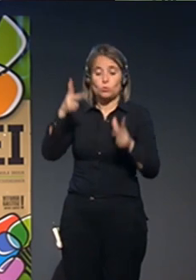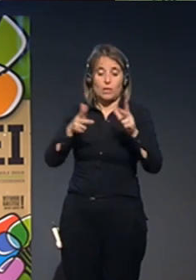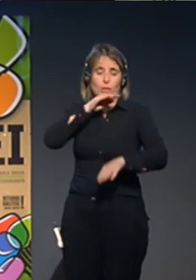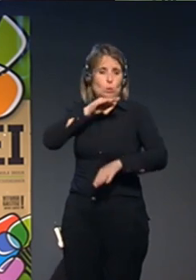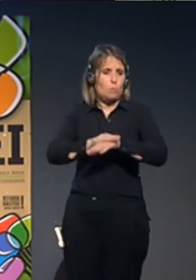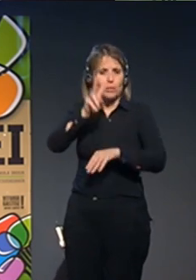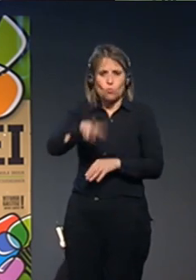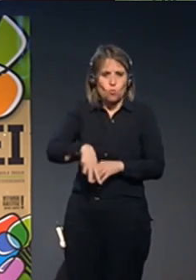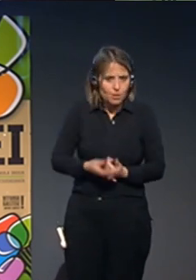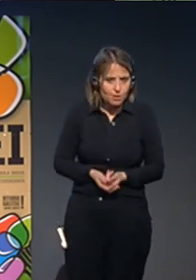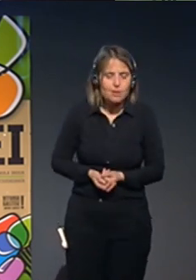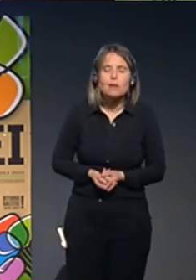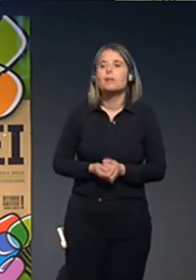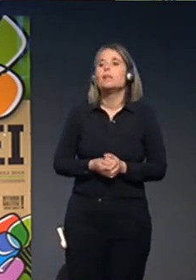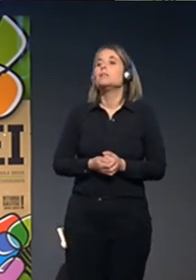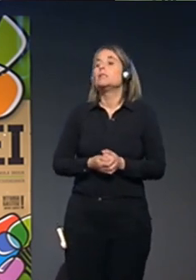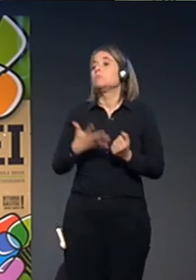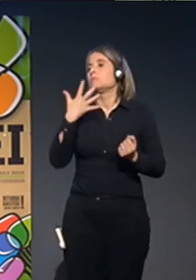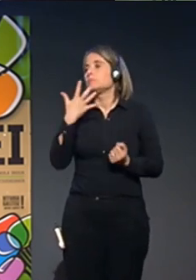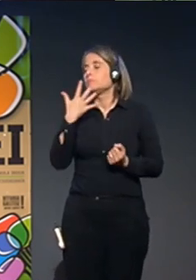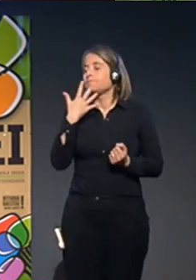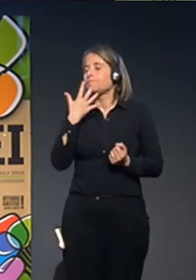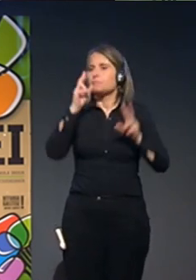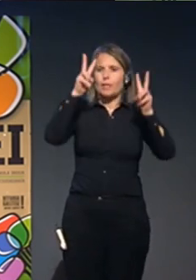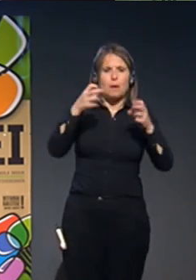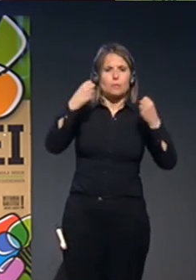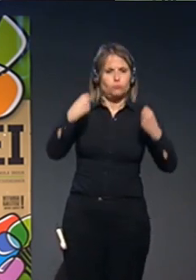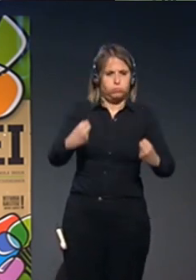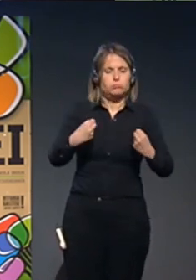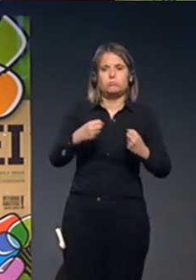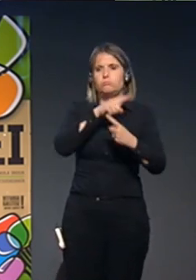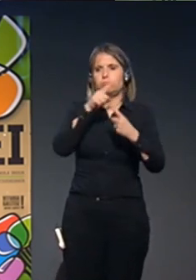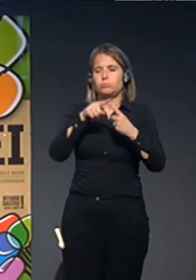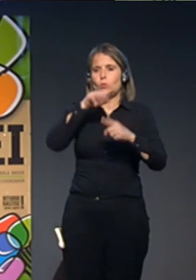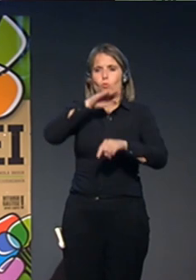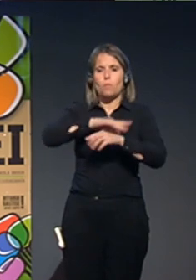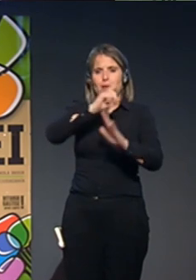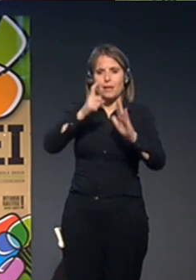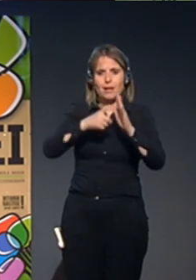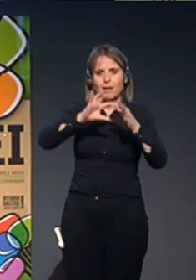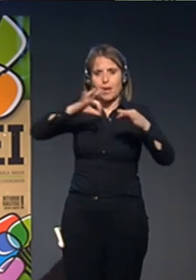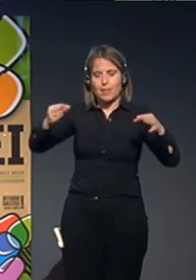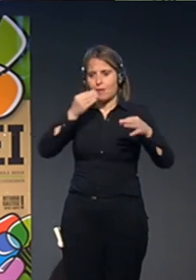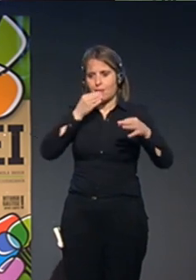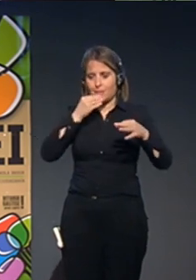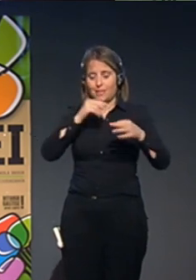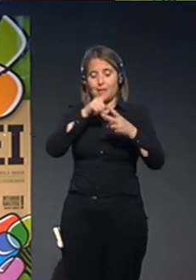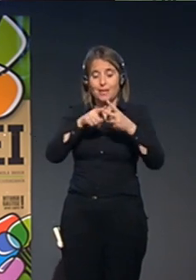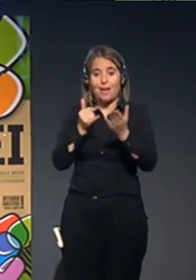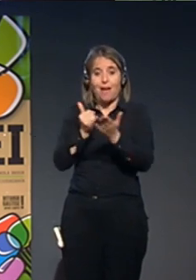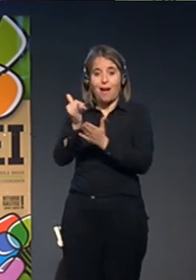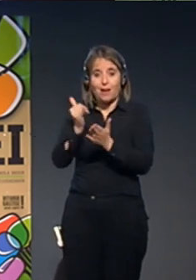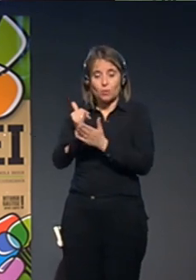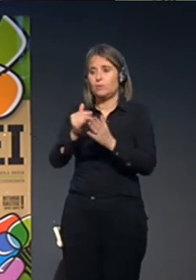no Entonces es curioso que cuando hay dos temas tan potentes como hacer cumplir la ley de de cad alimentaria y que los productores o sea los